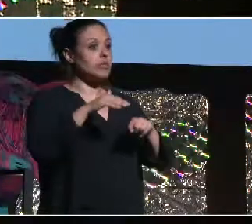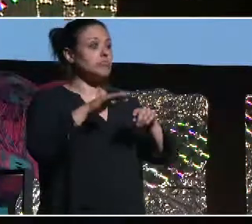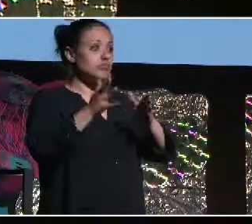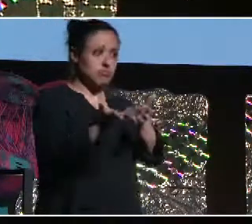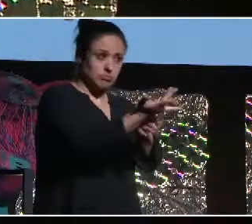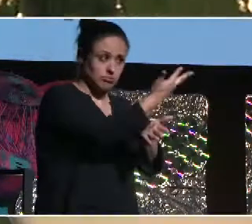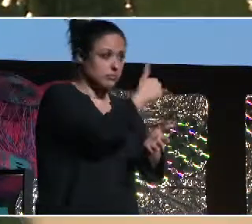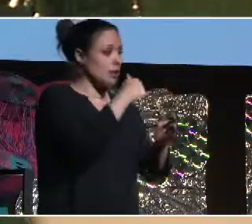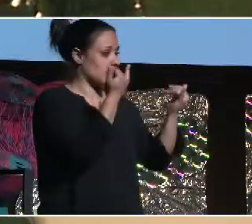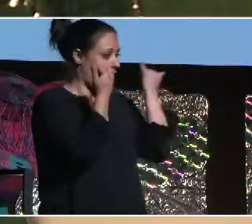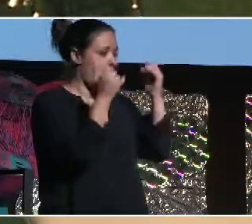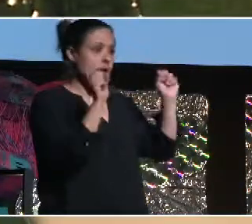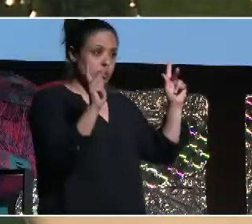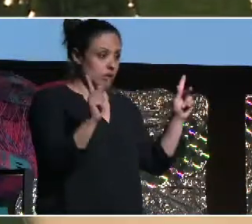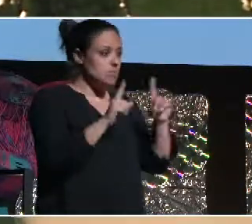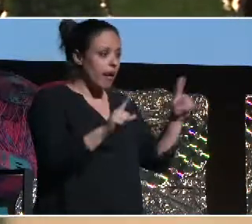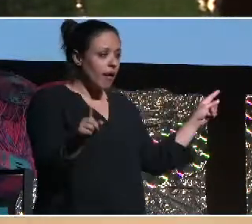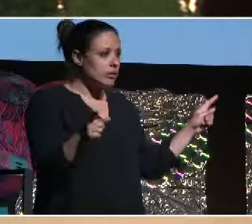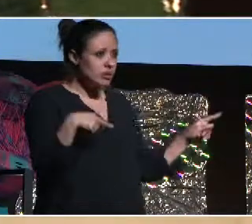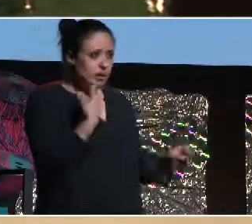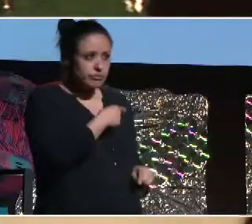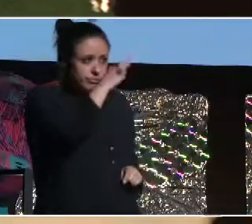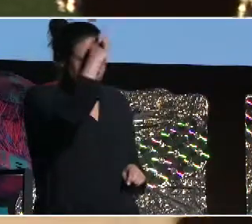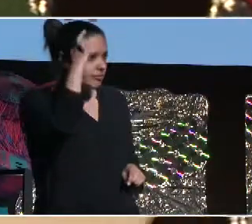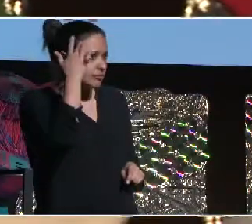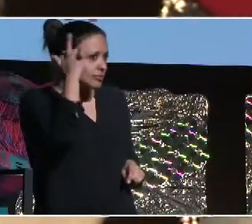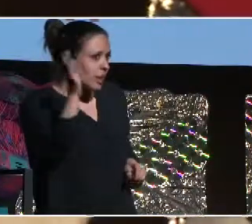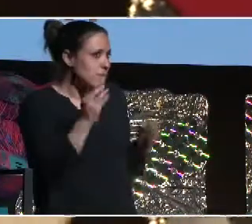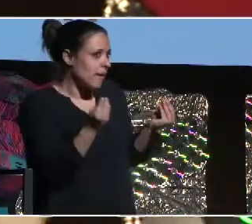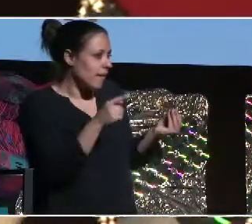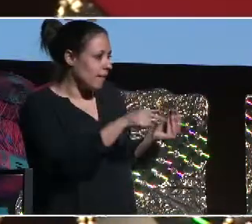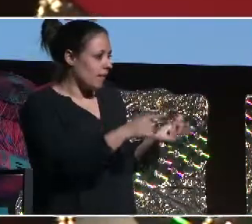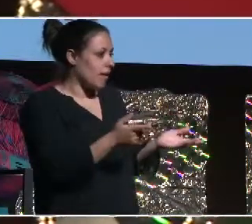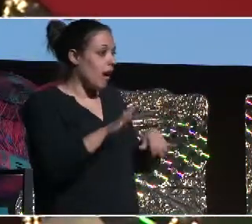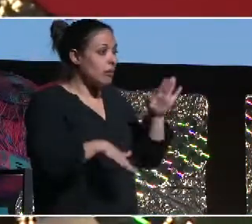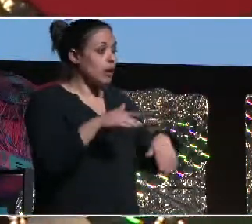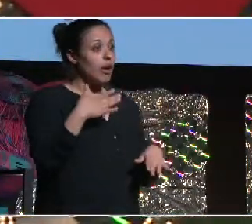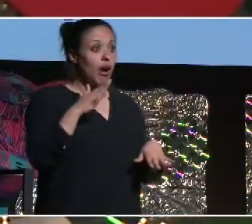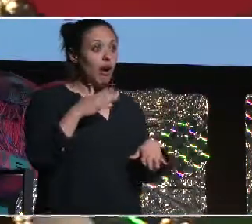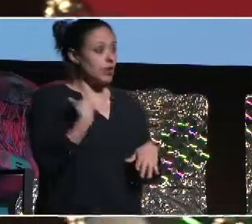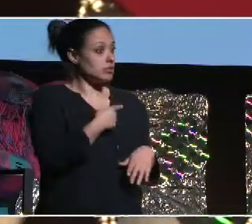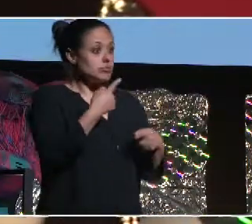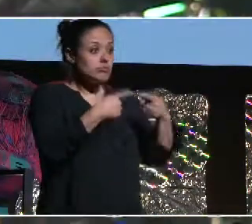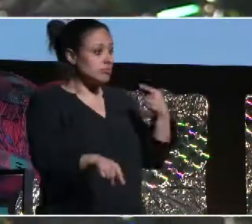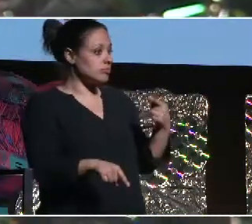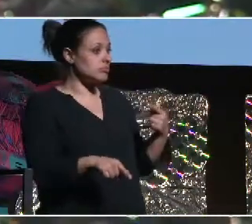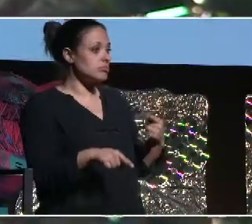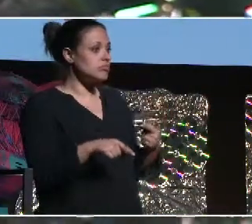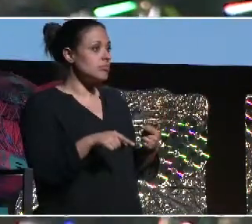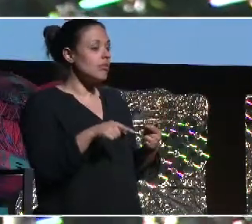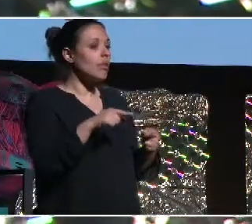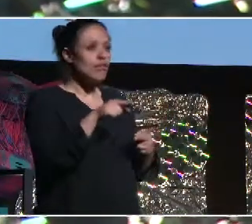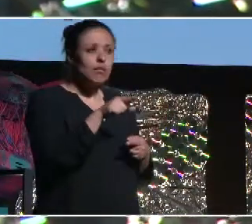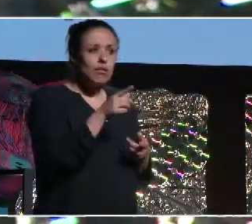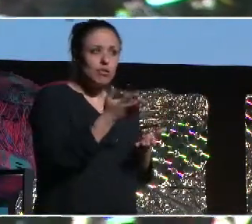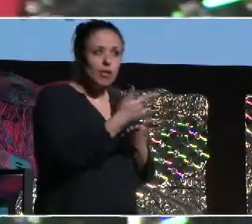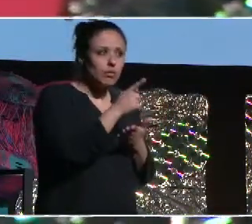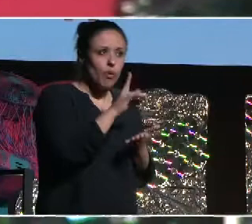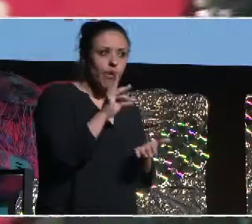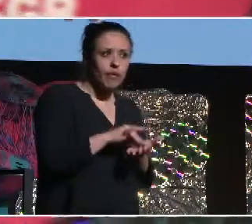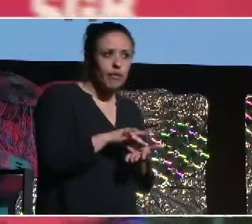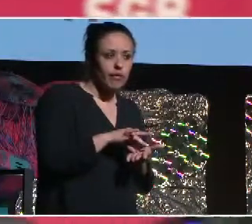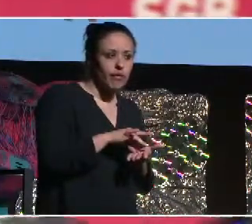sabemos bien e incluso estamos como en desacuerdo decimos ese dato no puede ser real. Entonces lo que se puede